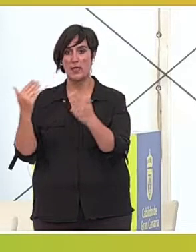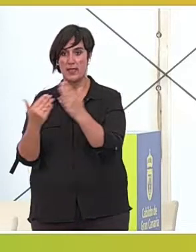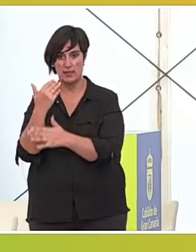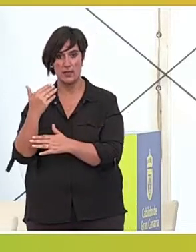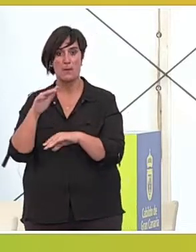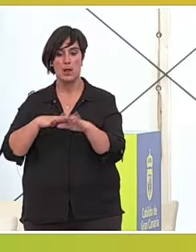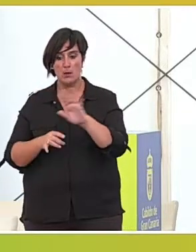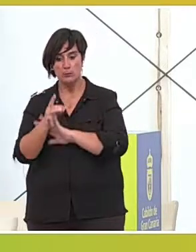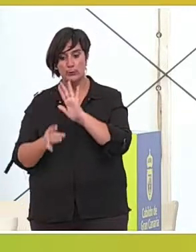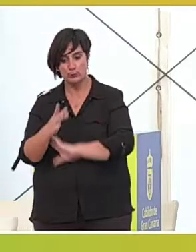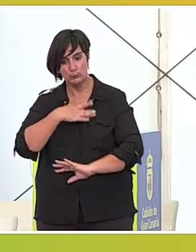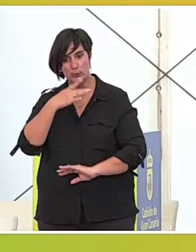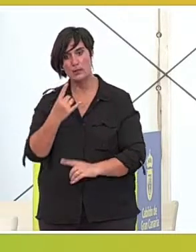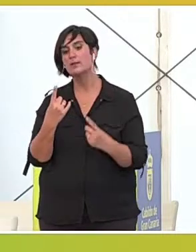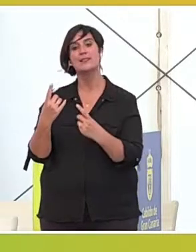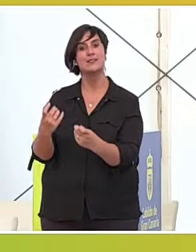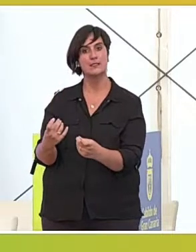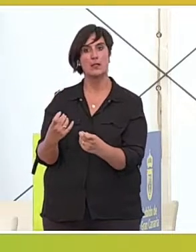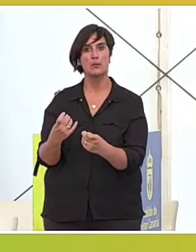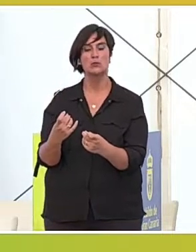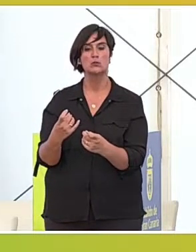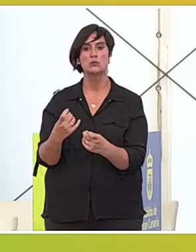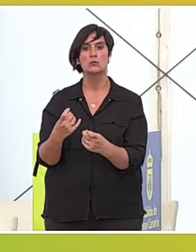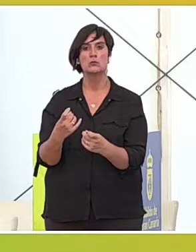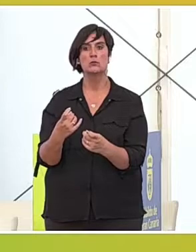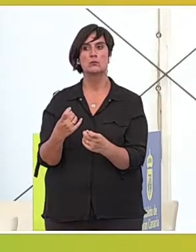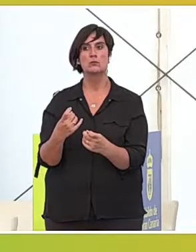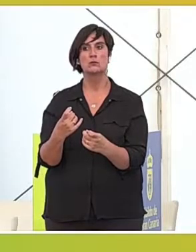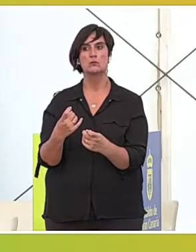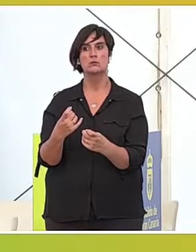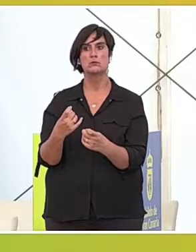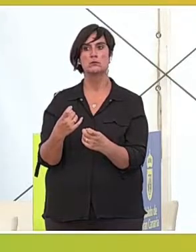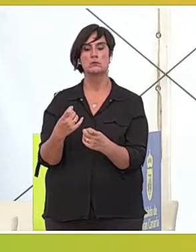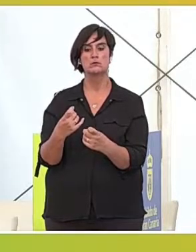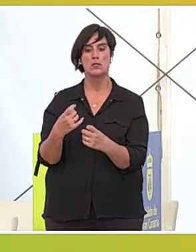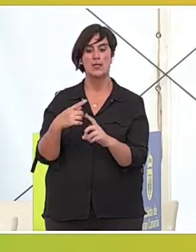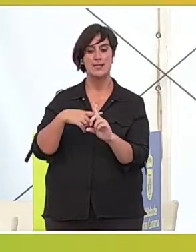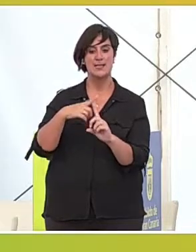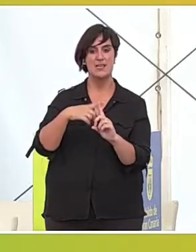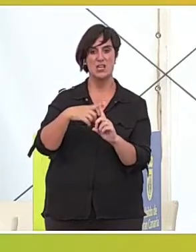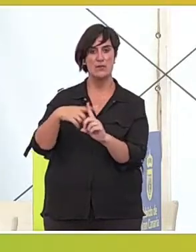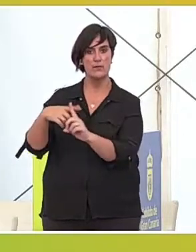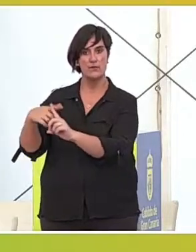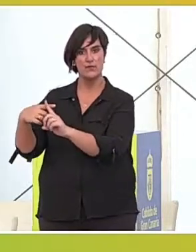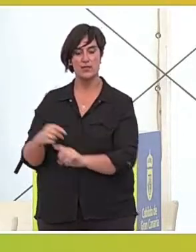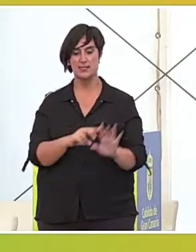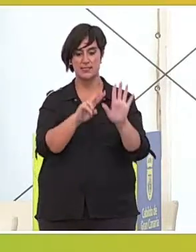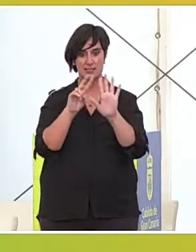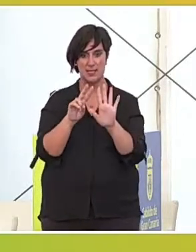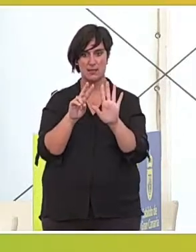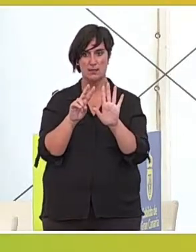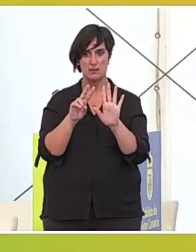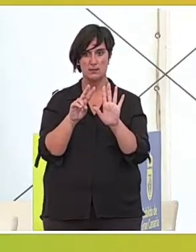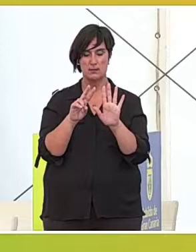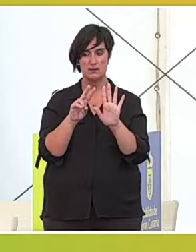día necesitamos poner 7 niveles de 3